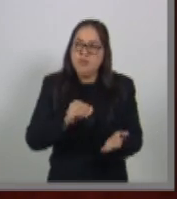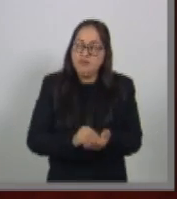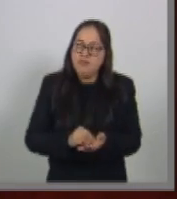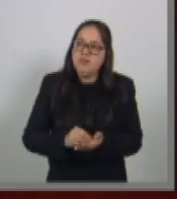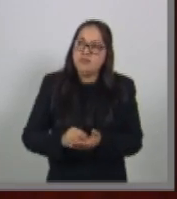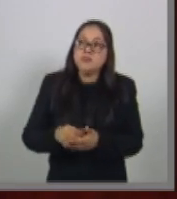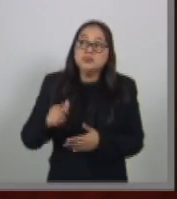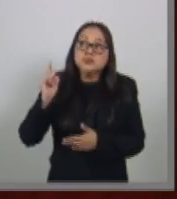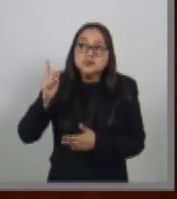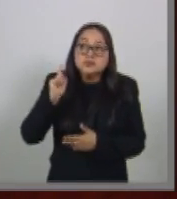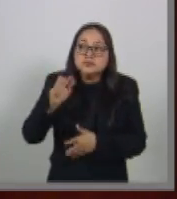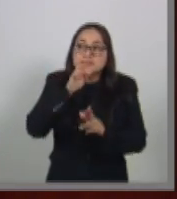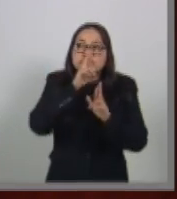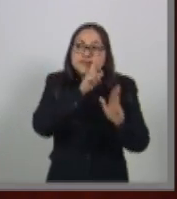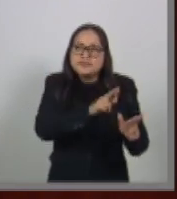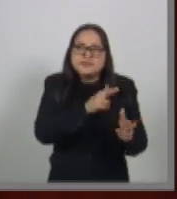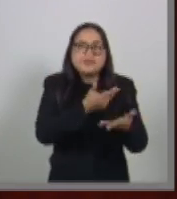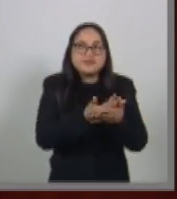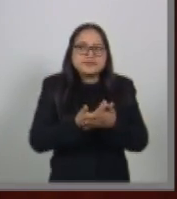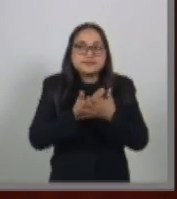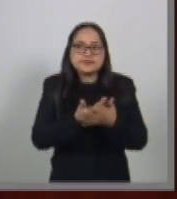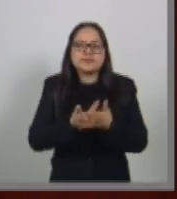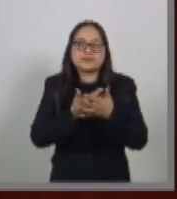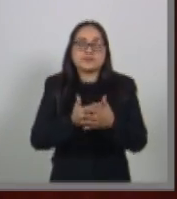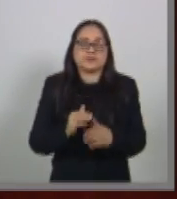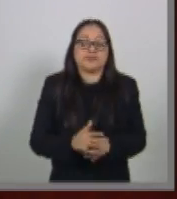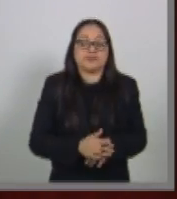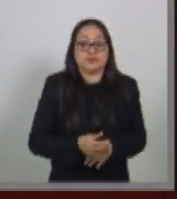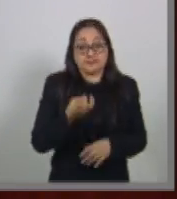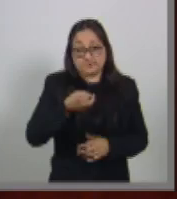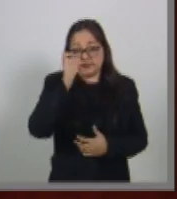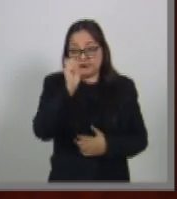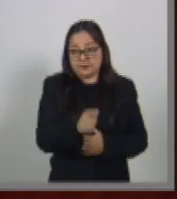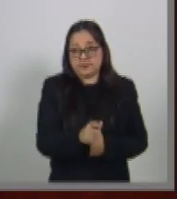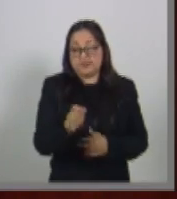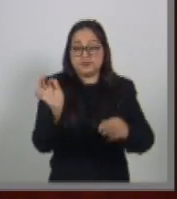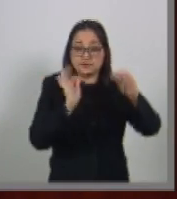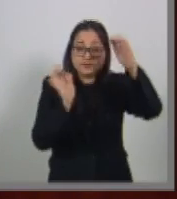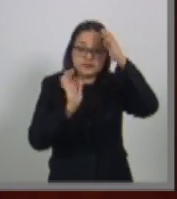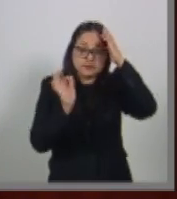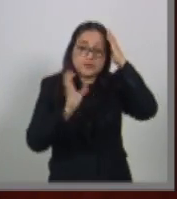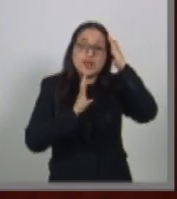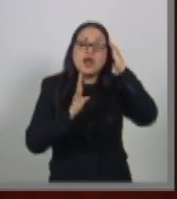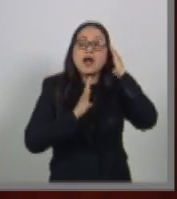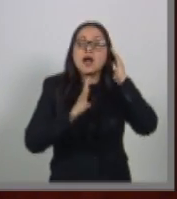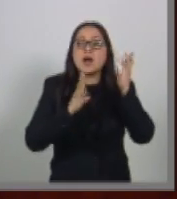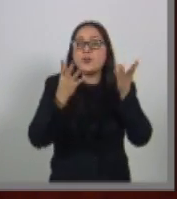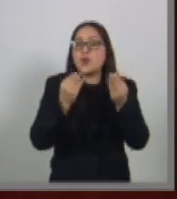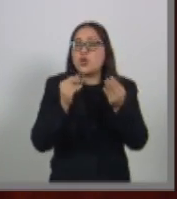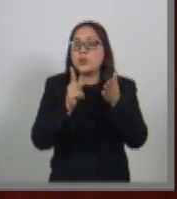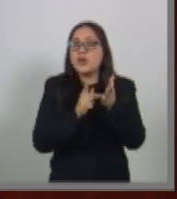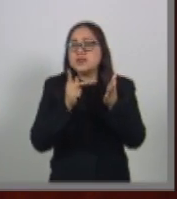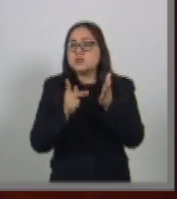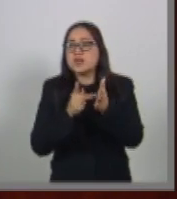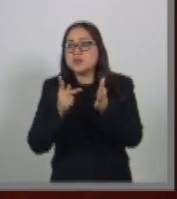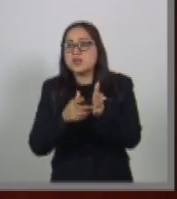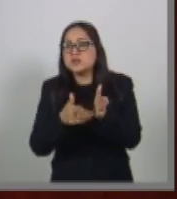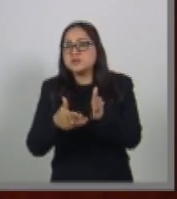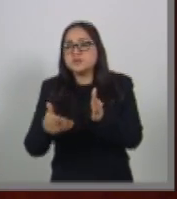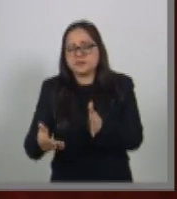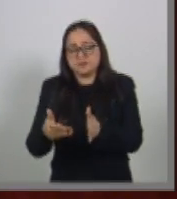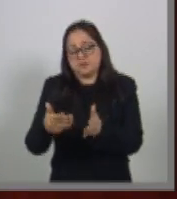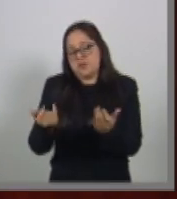alguna respuesta. Lo que significa que probablemente serán cientos de casos más